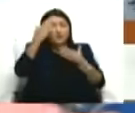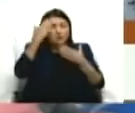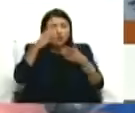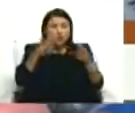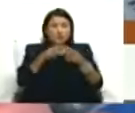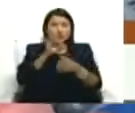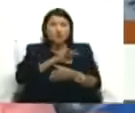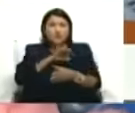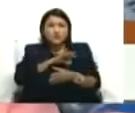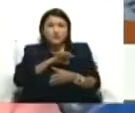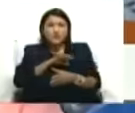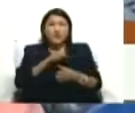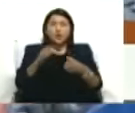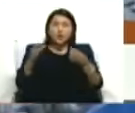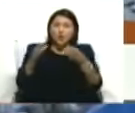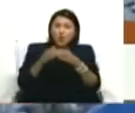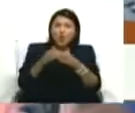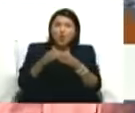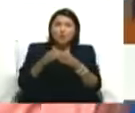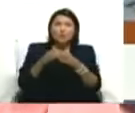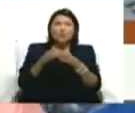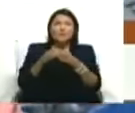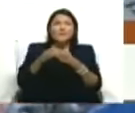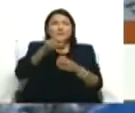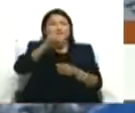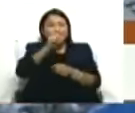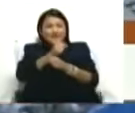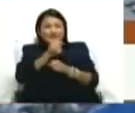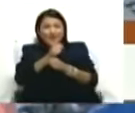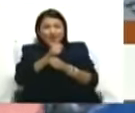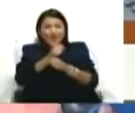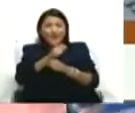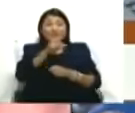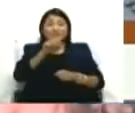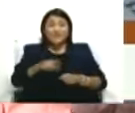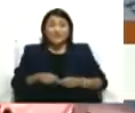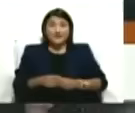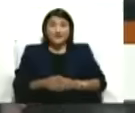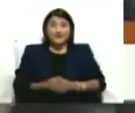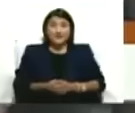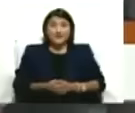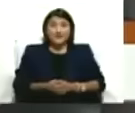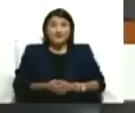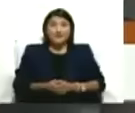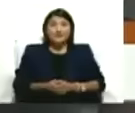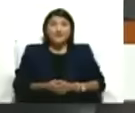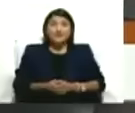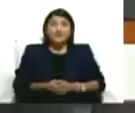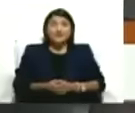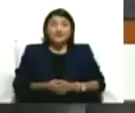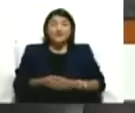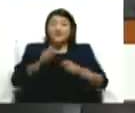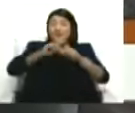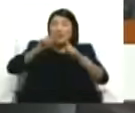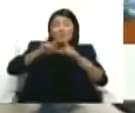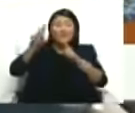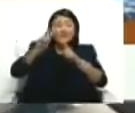sociales, al movimiento de inquilinos, de conserjes, a los trabajadores que han venido de todo el país.